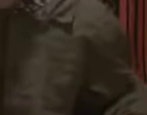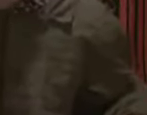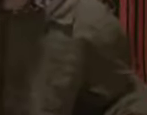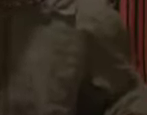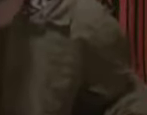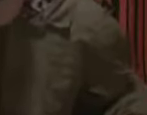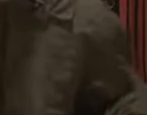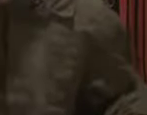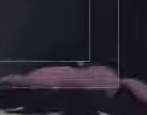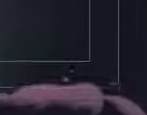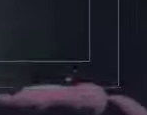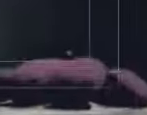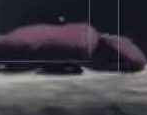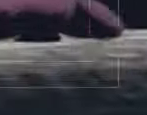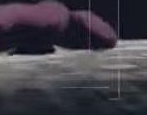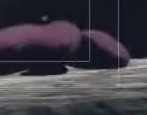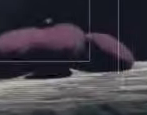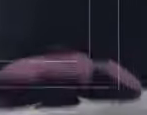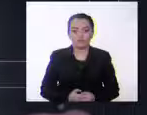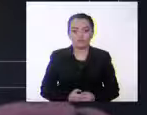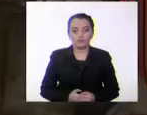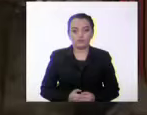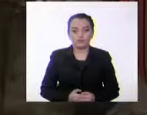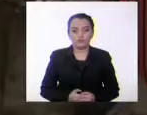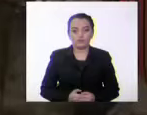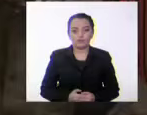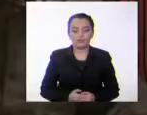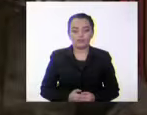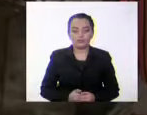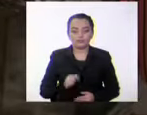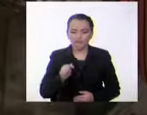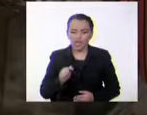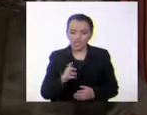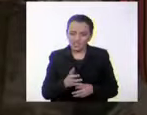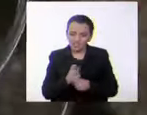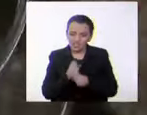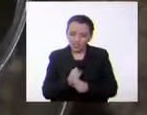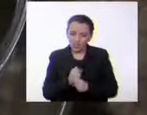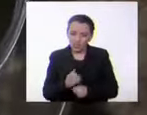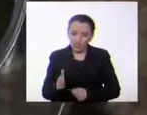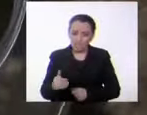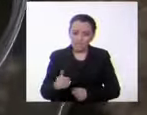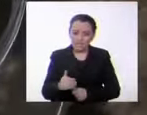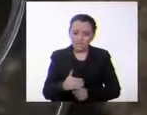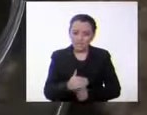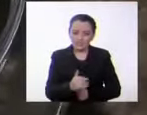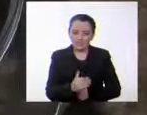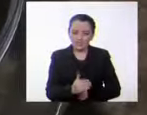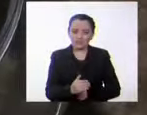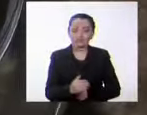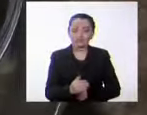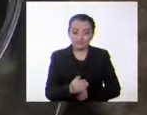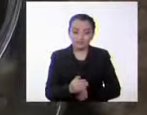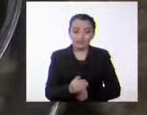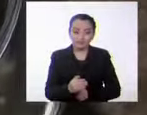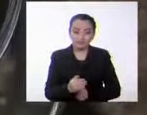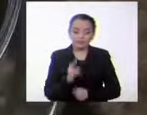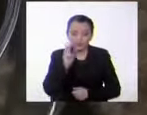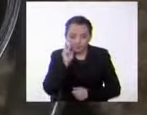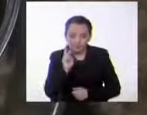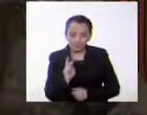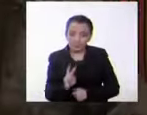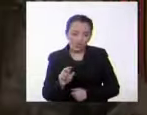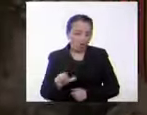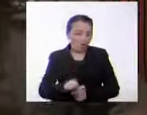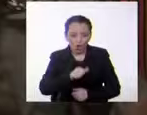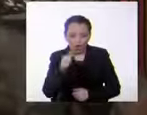un pececillo. ¿Está seguro de que compró peces, señor Max? El de rayita se llama Memo. A mí me parecen otra